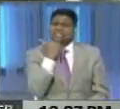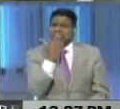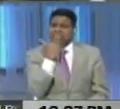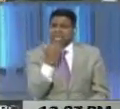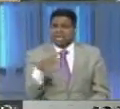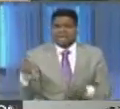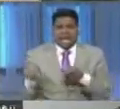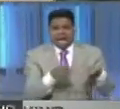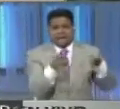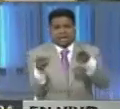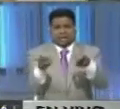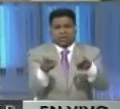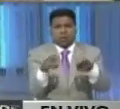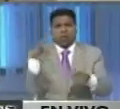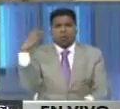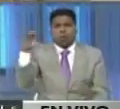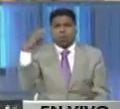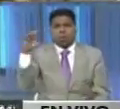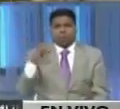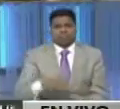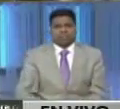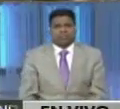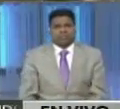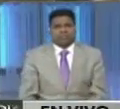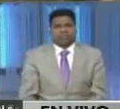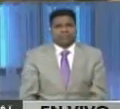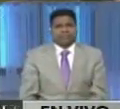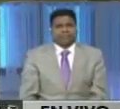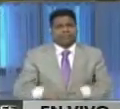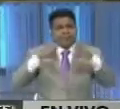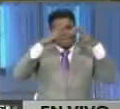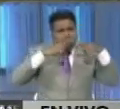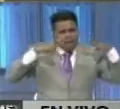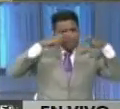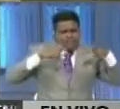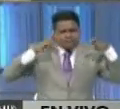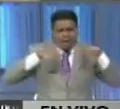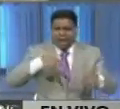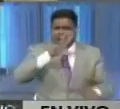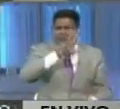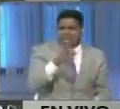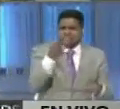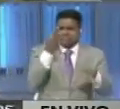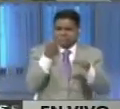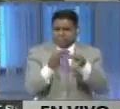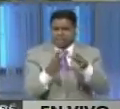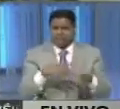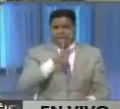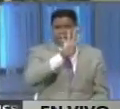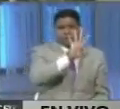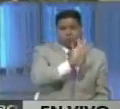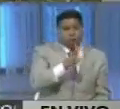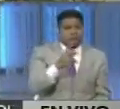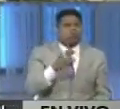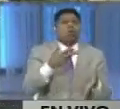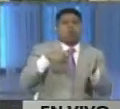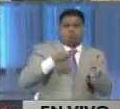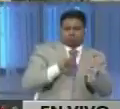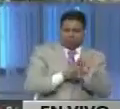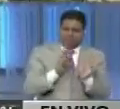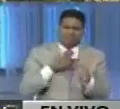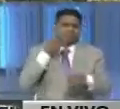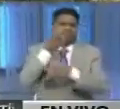frontera con Colombia siguiendo con el escami y la operación realizada el 3 de septiembre el día 4 se hace una nueva incursión